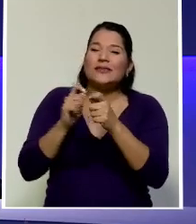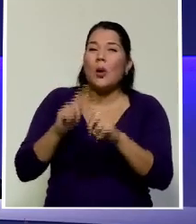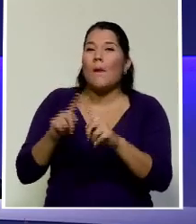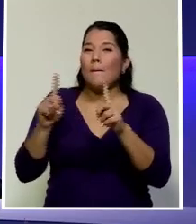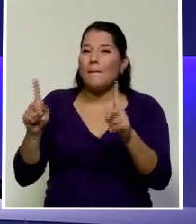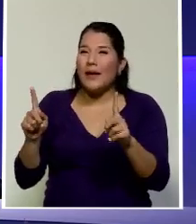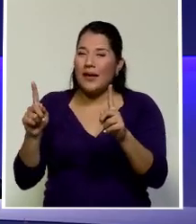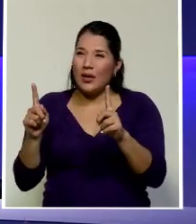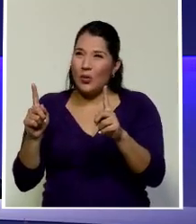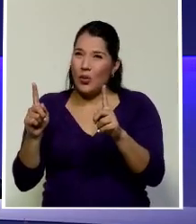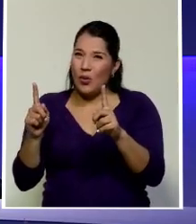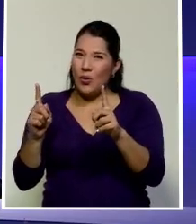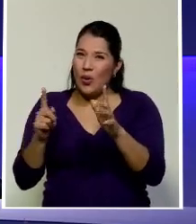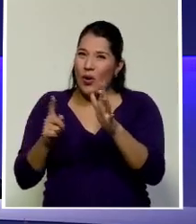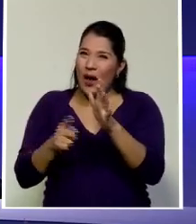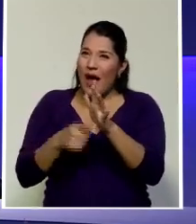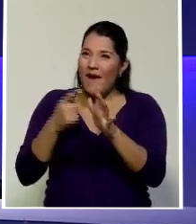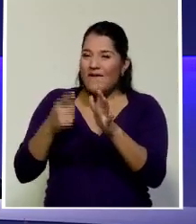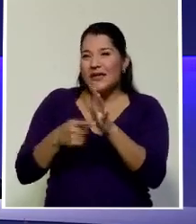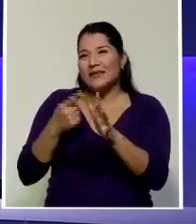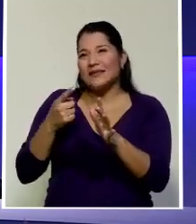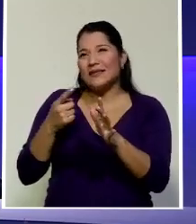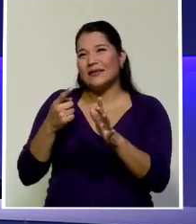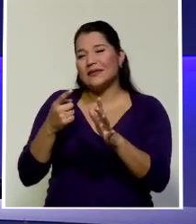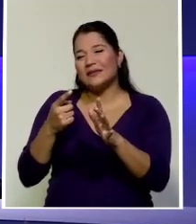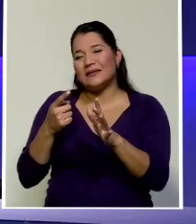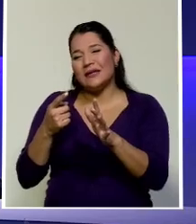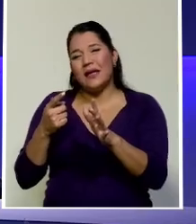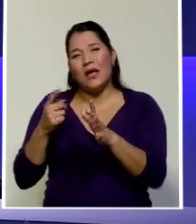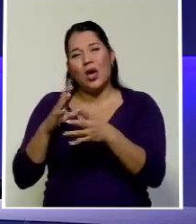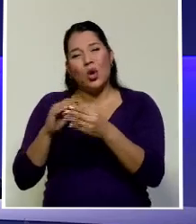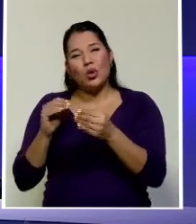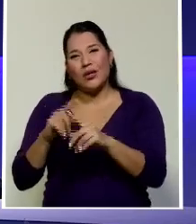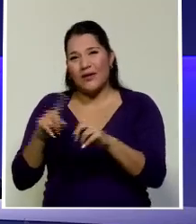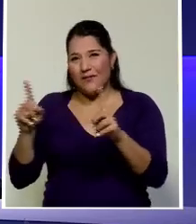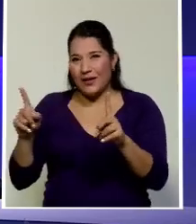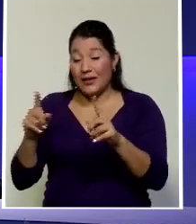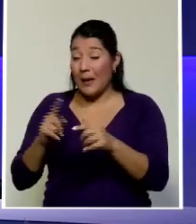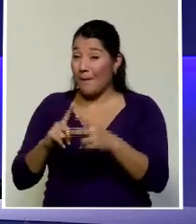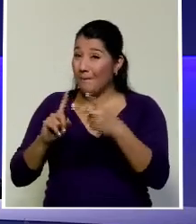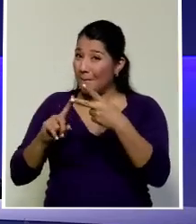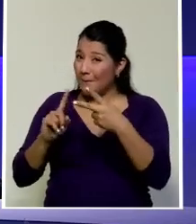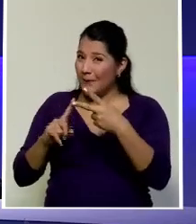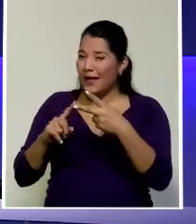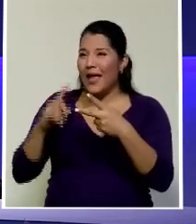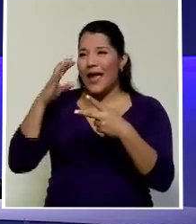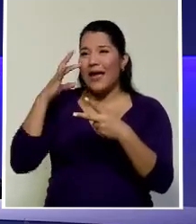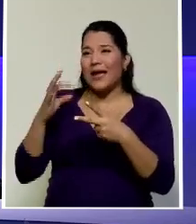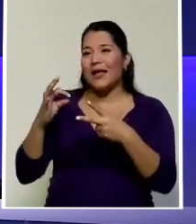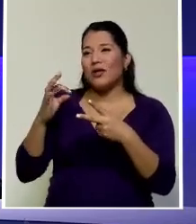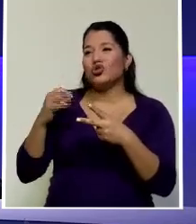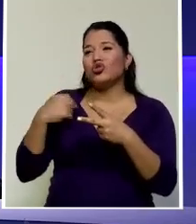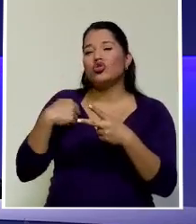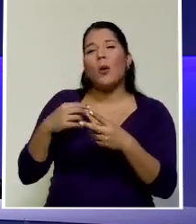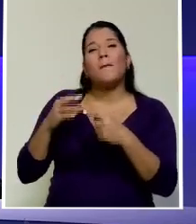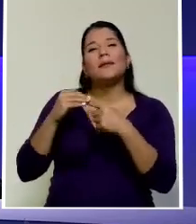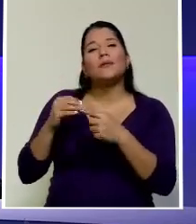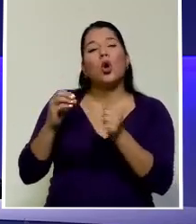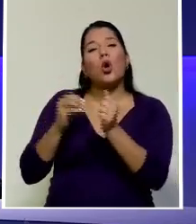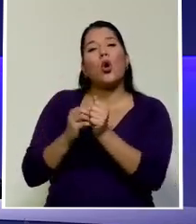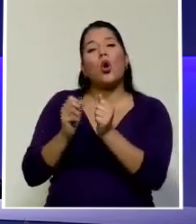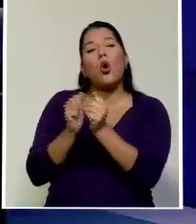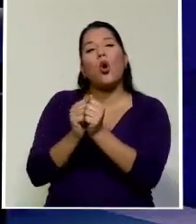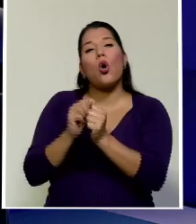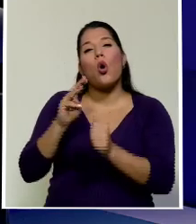la concreción lo hace llevar a otros lugares, sus textos. Bioy Casares, pienso que me identifico más con la invención de Morel, sobre todo, ¿verdad? La invención de Morel, Ese es